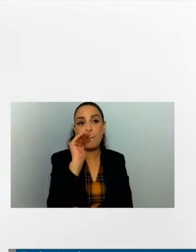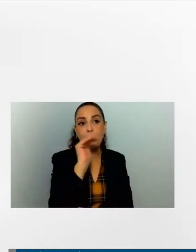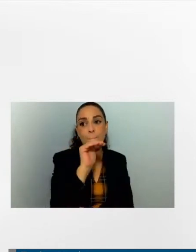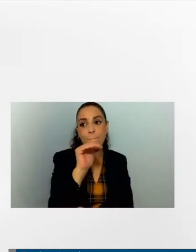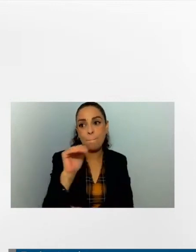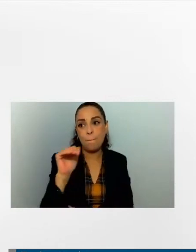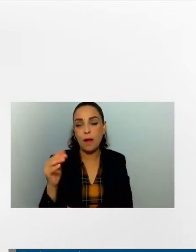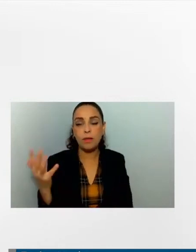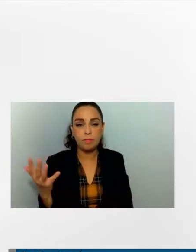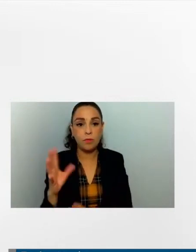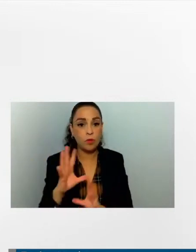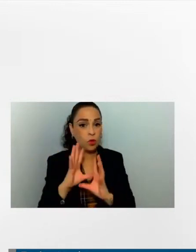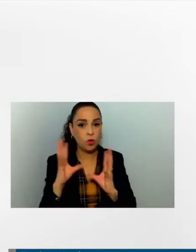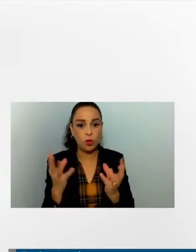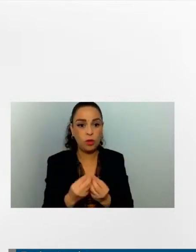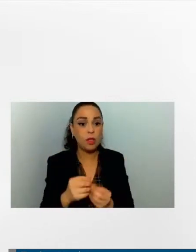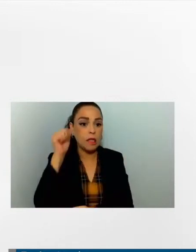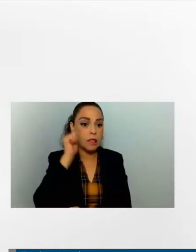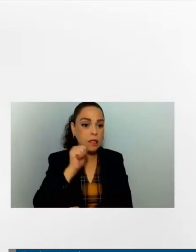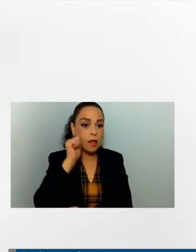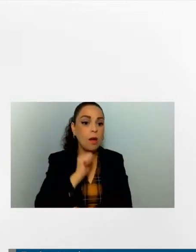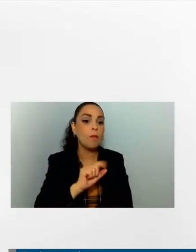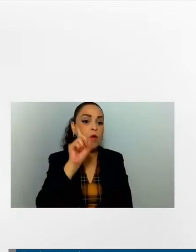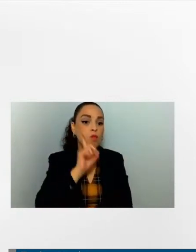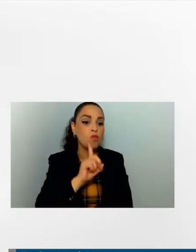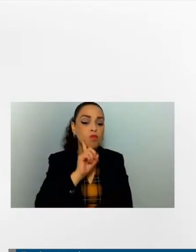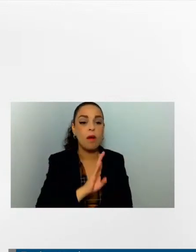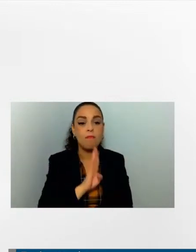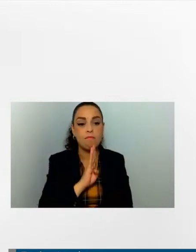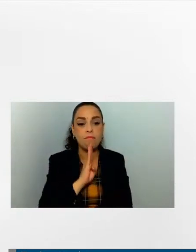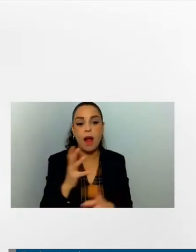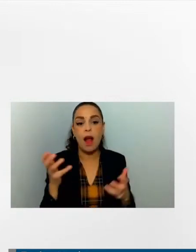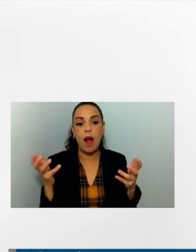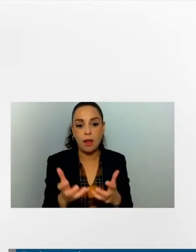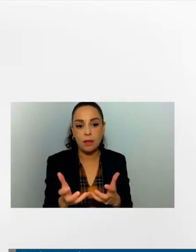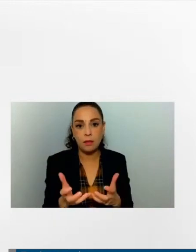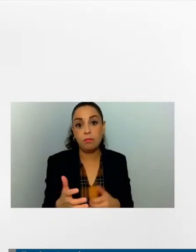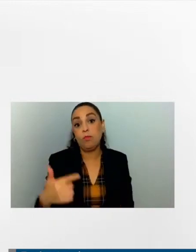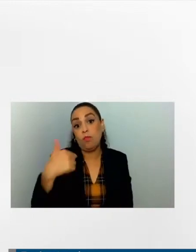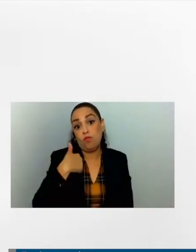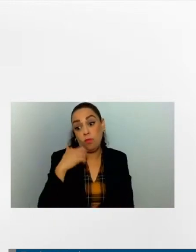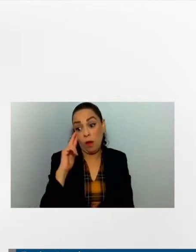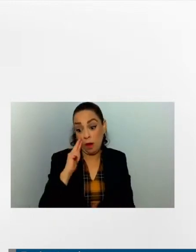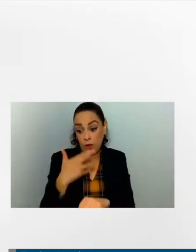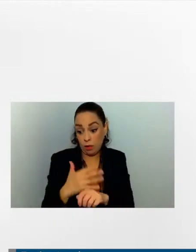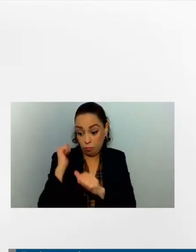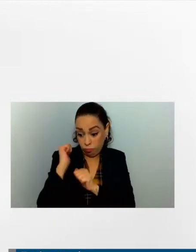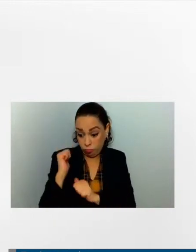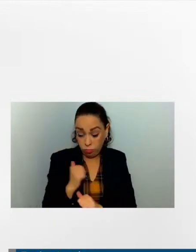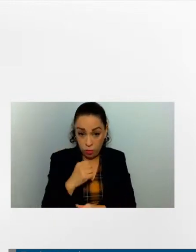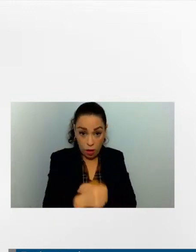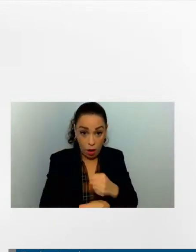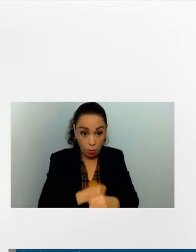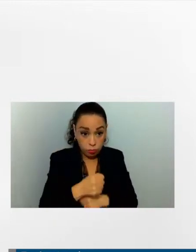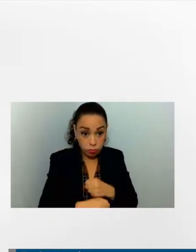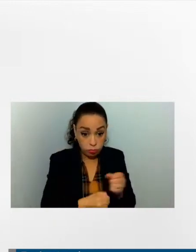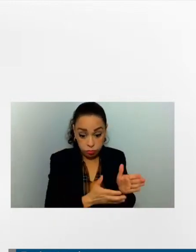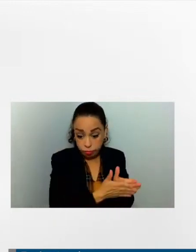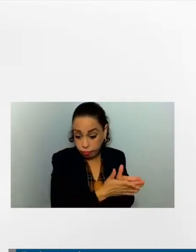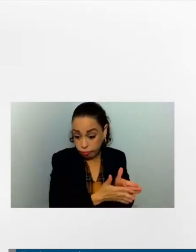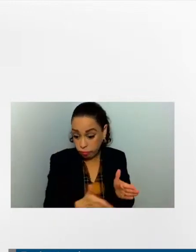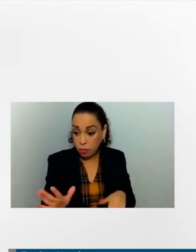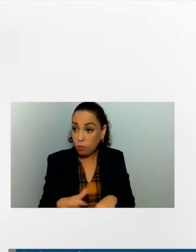bueno, en todos estos casos es la madre, ¿no? La madre que también dice, bueno, yo me hice cargo todo este tiempo que no había reconocimiento